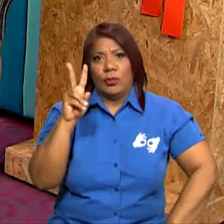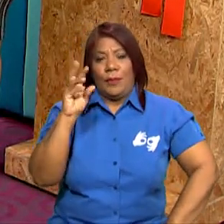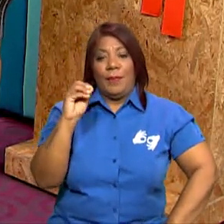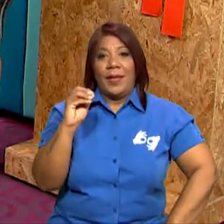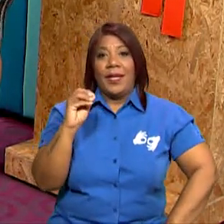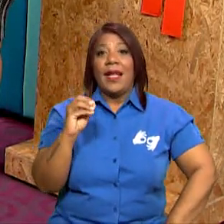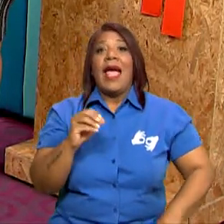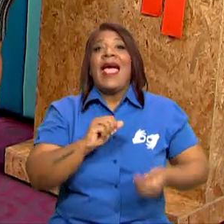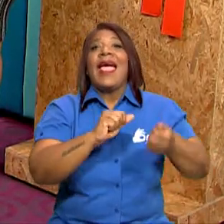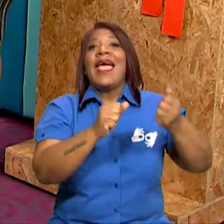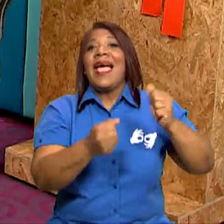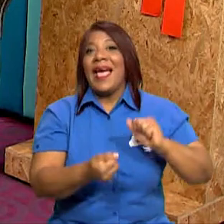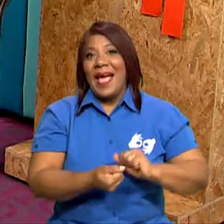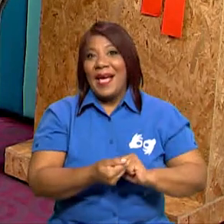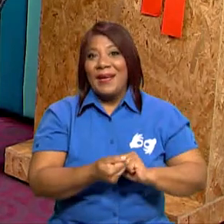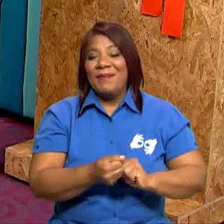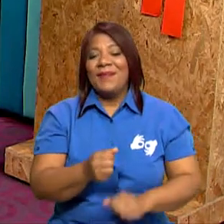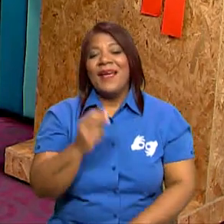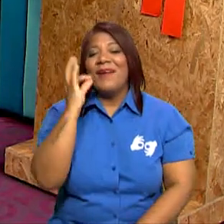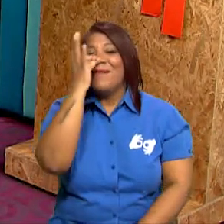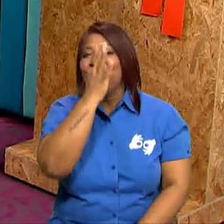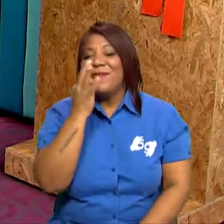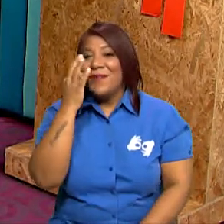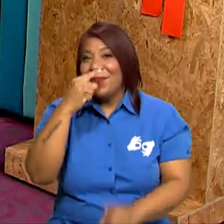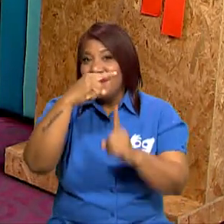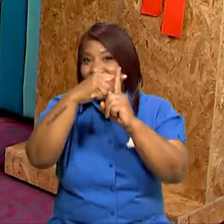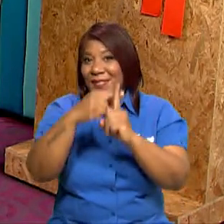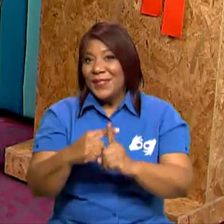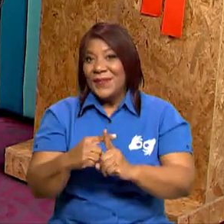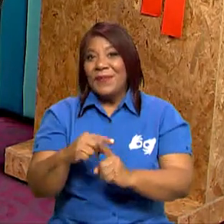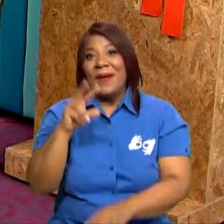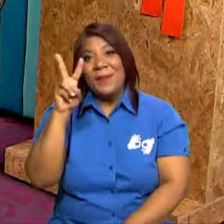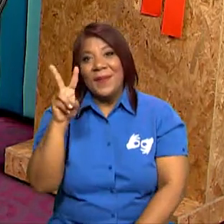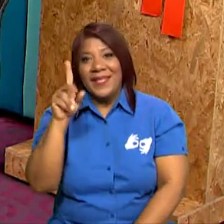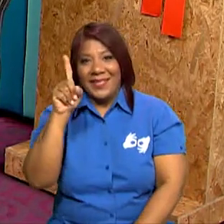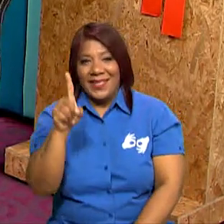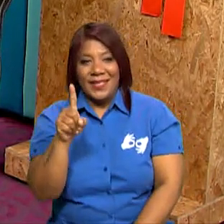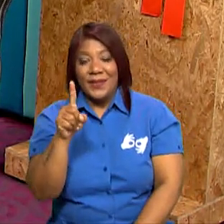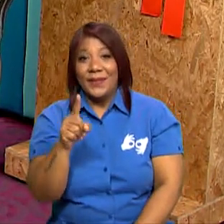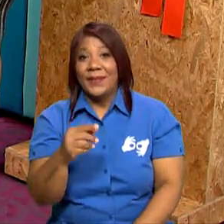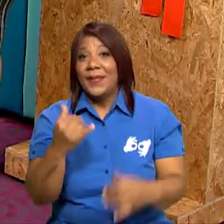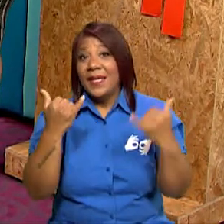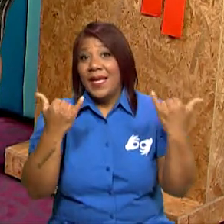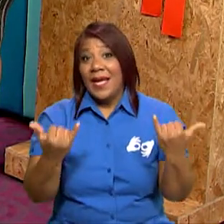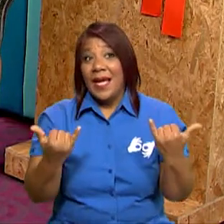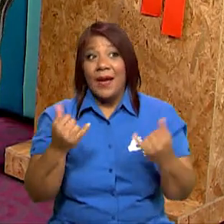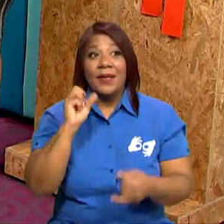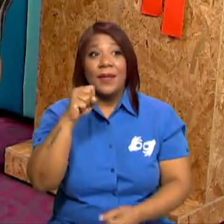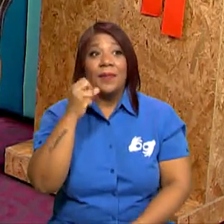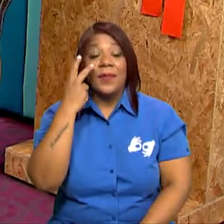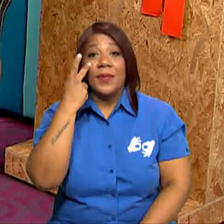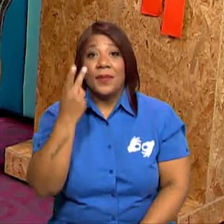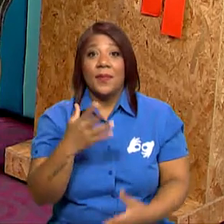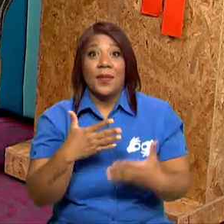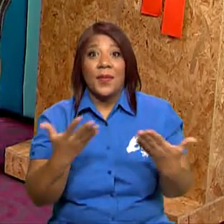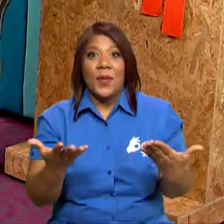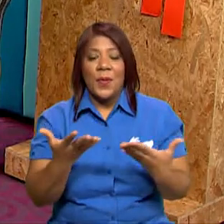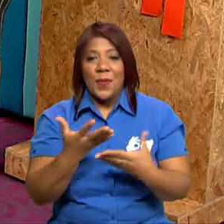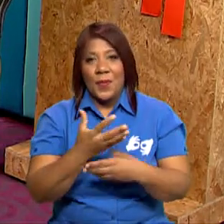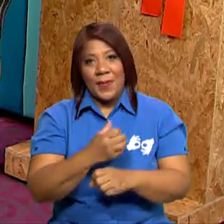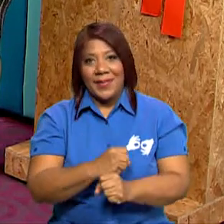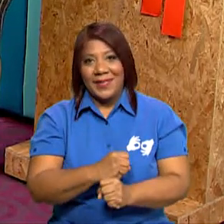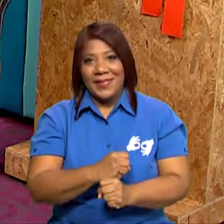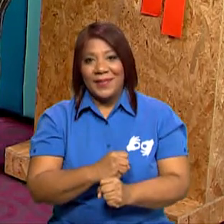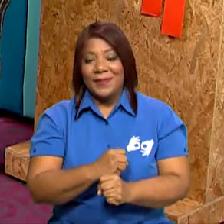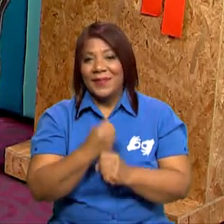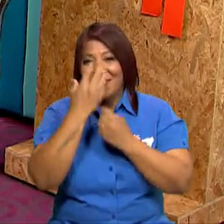serían 21 porque estarías incluido. Muy bien, Fluffy. ¿Qué te parece si vemos cómo representamos esos datos? Ya para ir